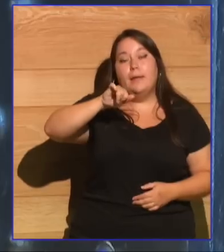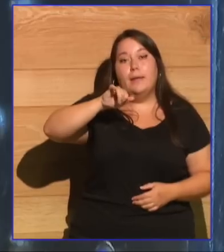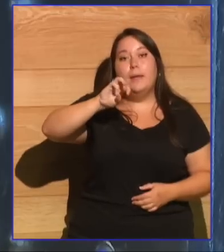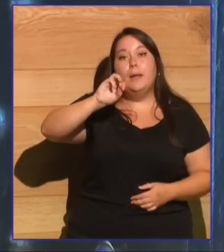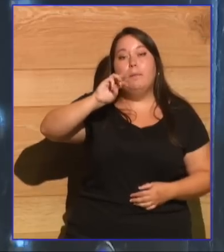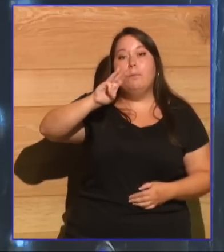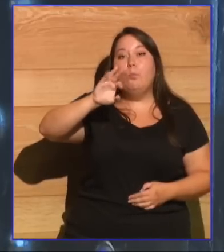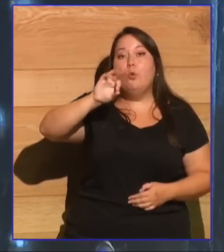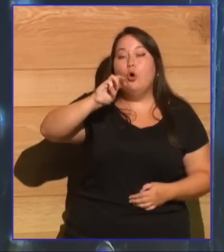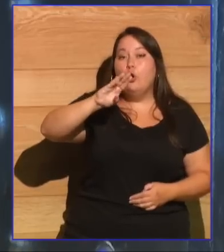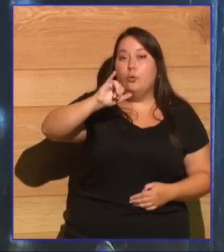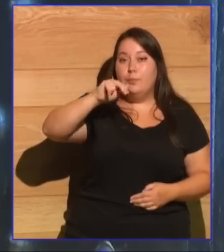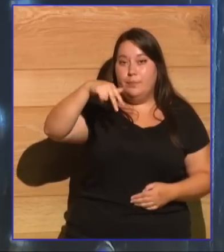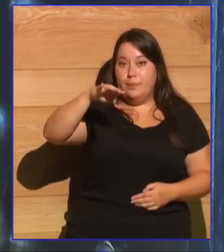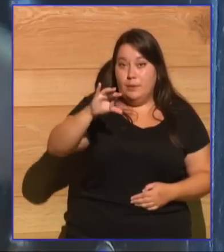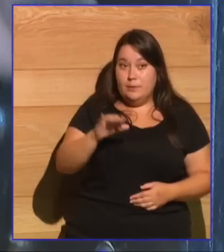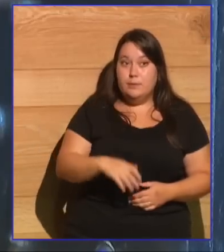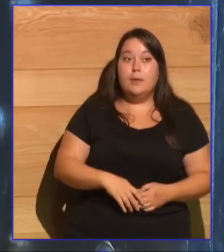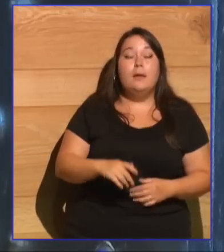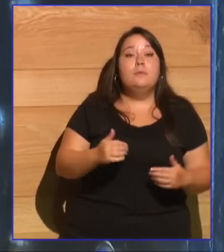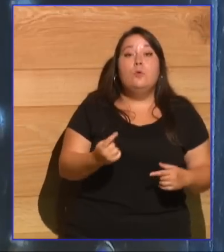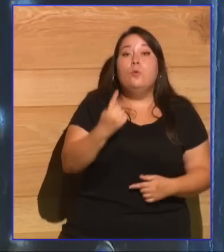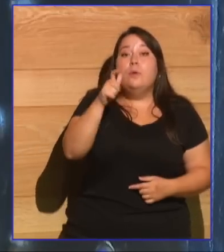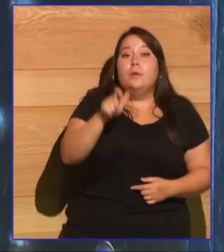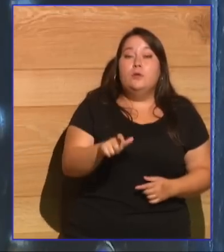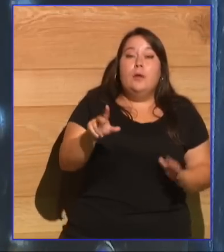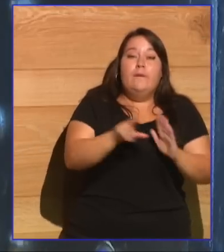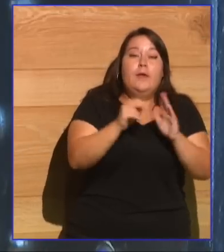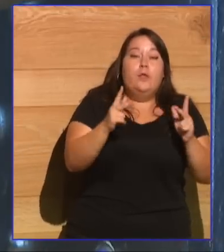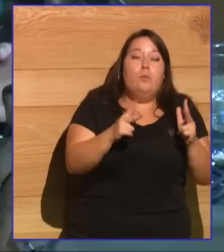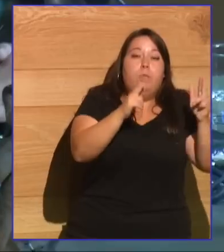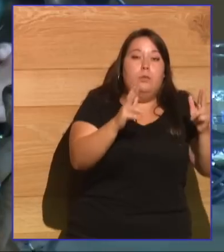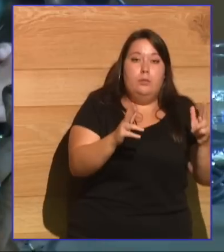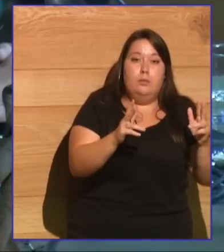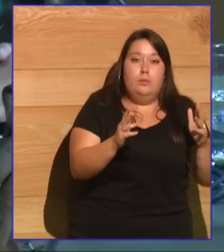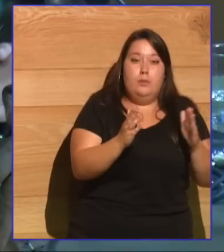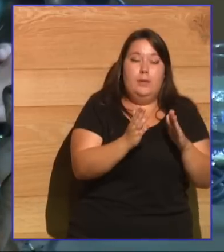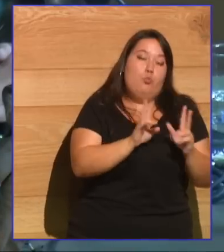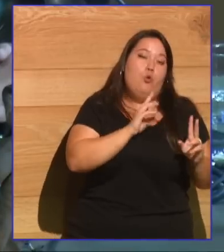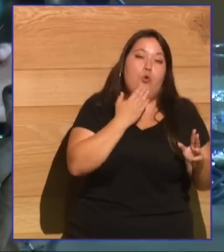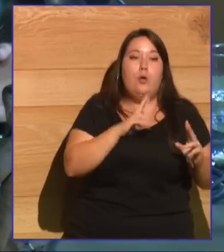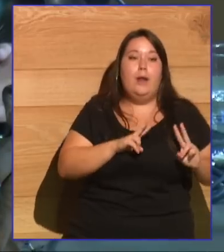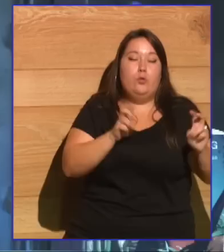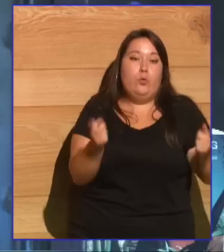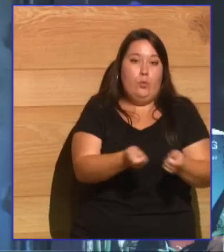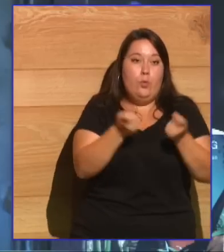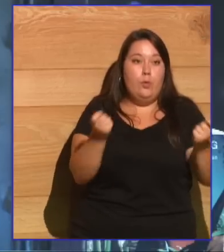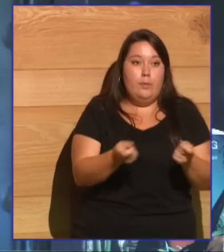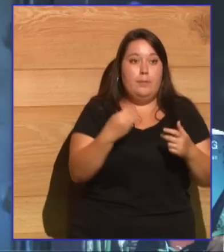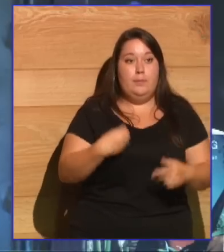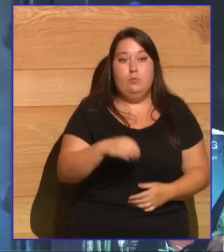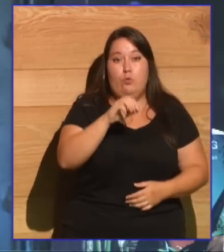porque llegó a alguien con el el tráiler que se publicó originalmente en españa y constantino romero que es la